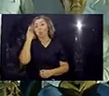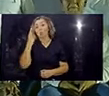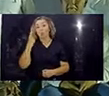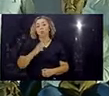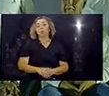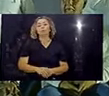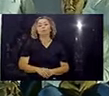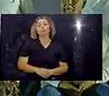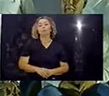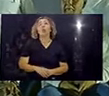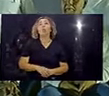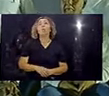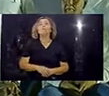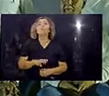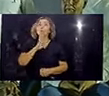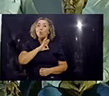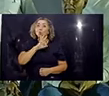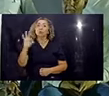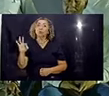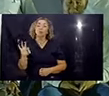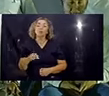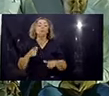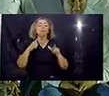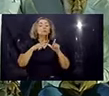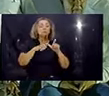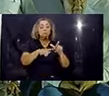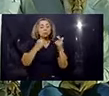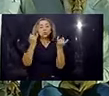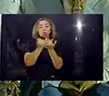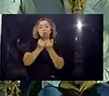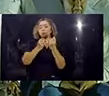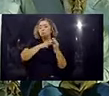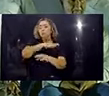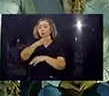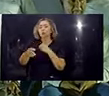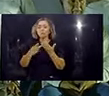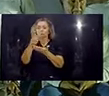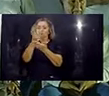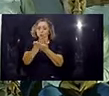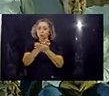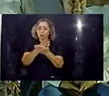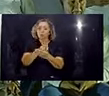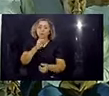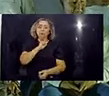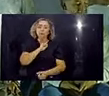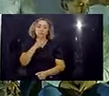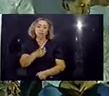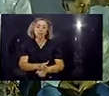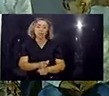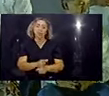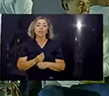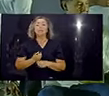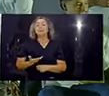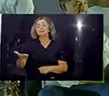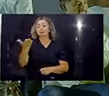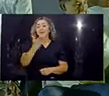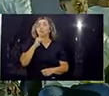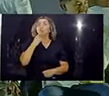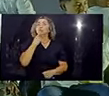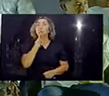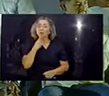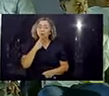mantener todos los programas sociales de bienestar que ha impulsado el presidente Andrés Manuel López